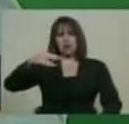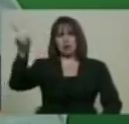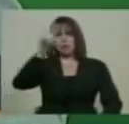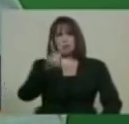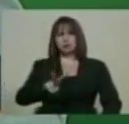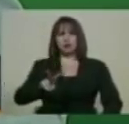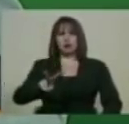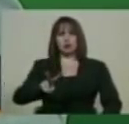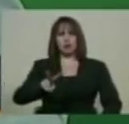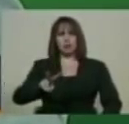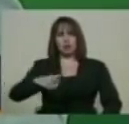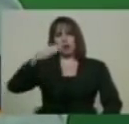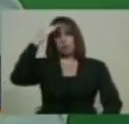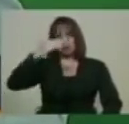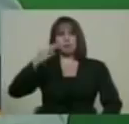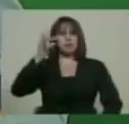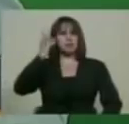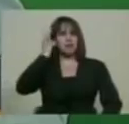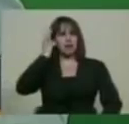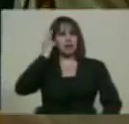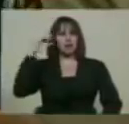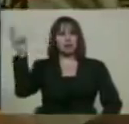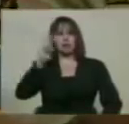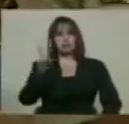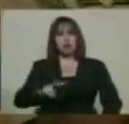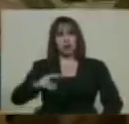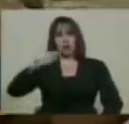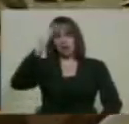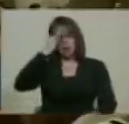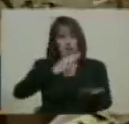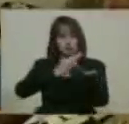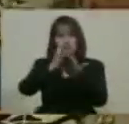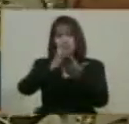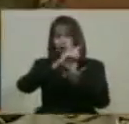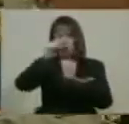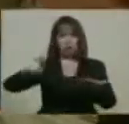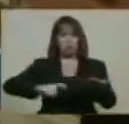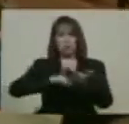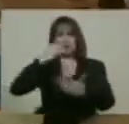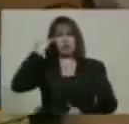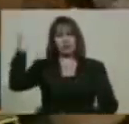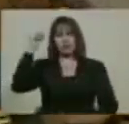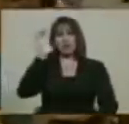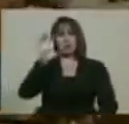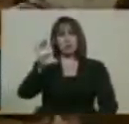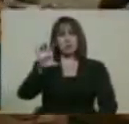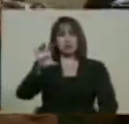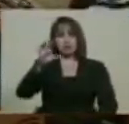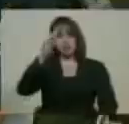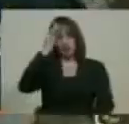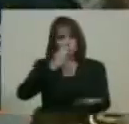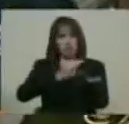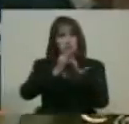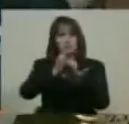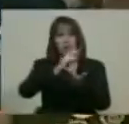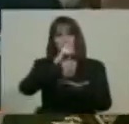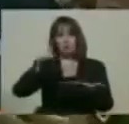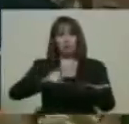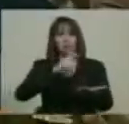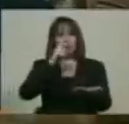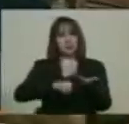venezolano, en una militar venezolana. La lealtad absoluta, la idea de la patria, la lealtad